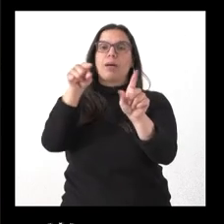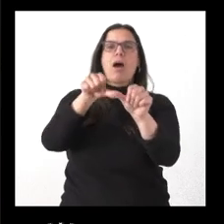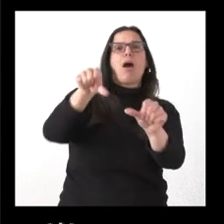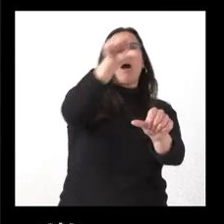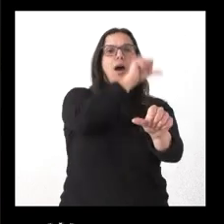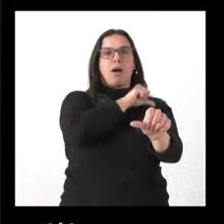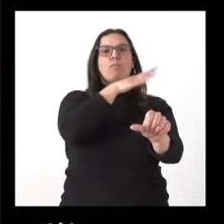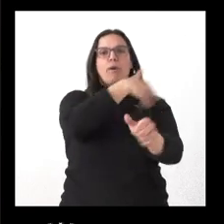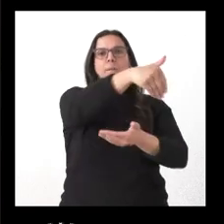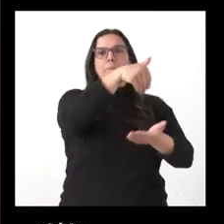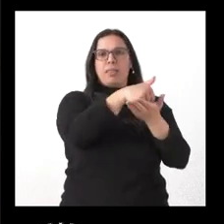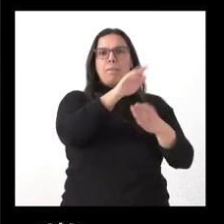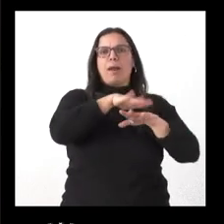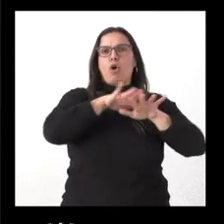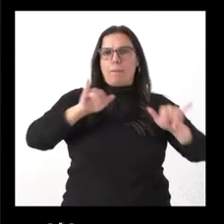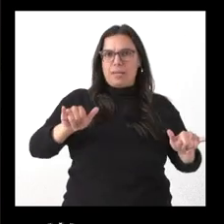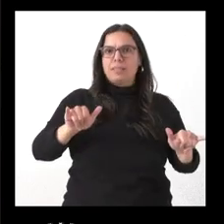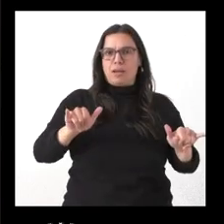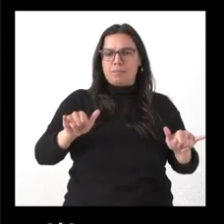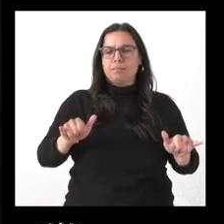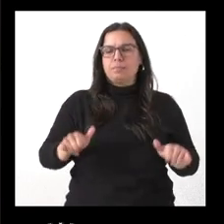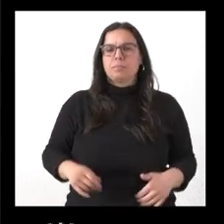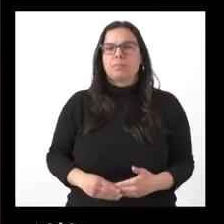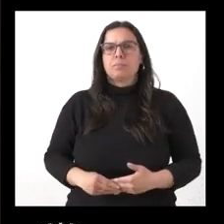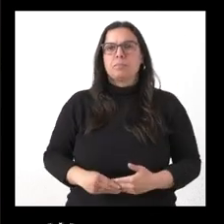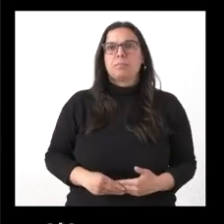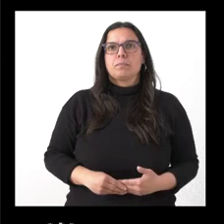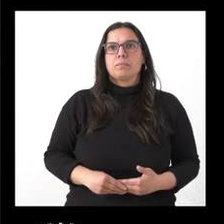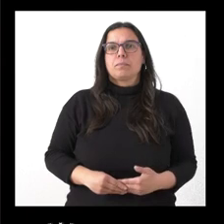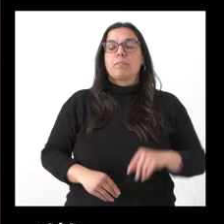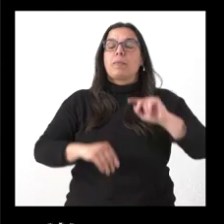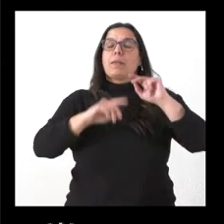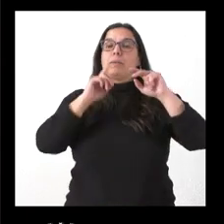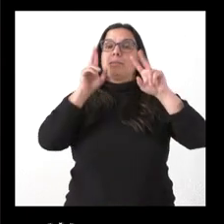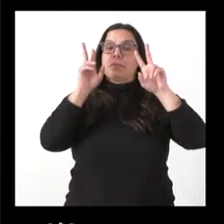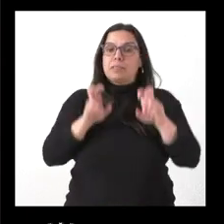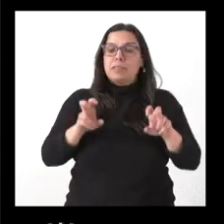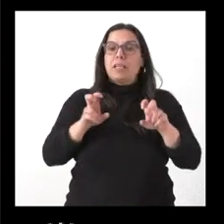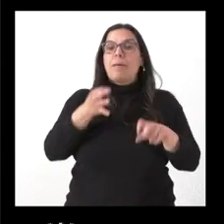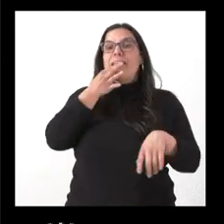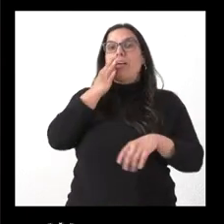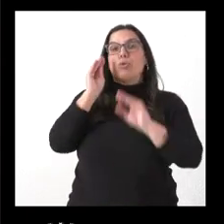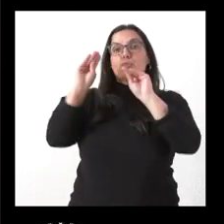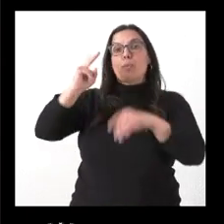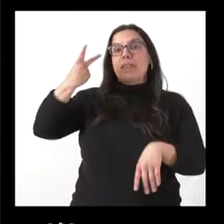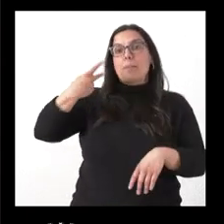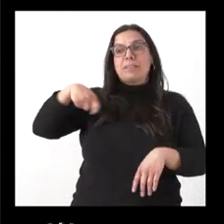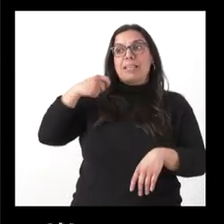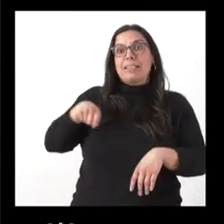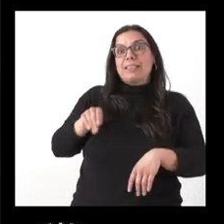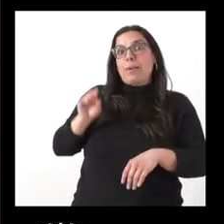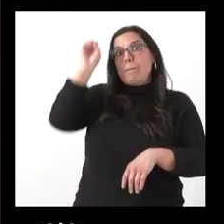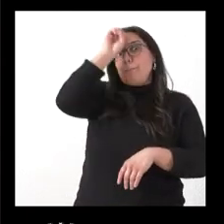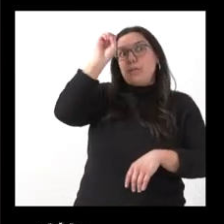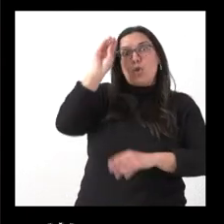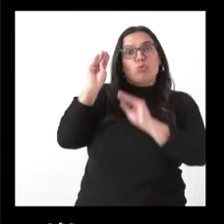posibilidad de que los ganaderos puedan pedir esas esas compensaciones respecto a las vacaciones del vicepresidente son declaraciones del vicepresidente tenía que preguntárselas